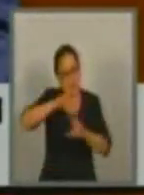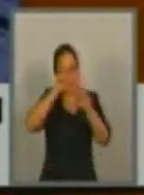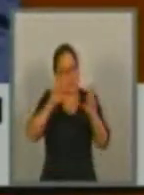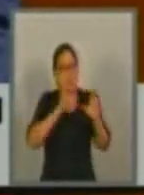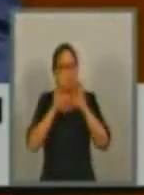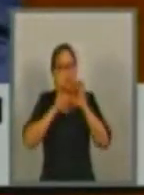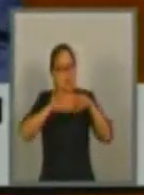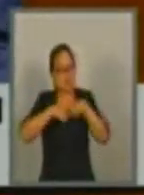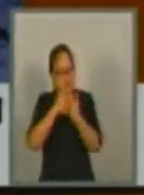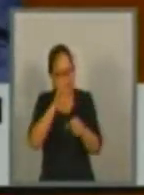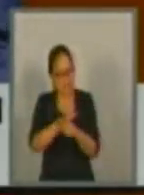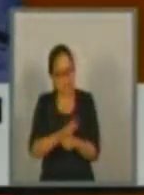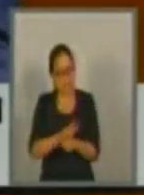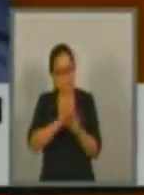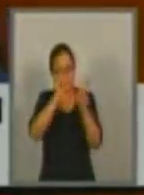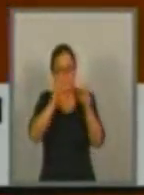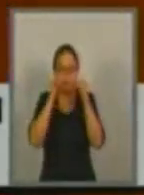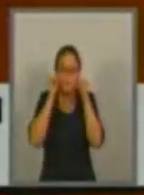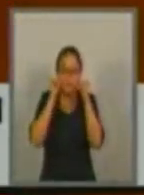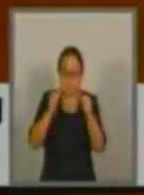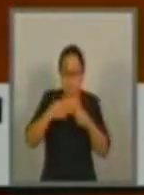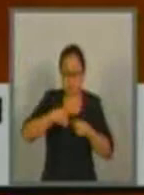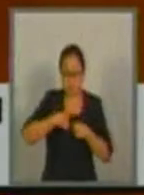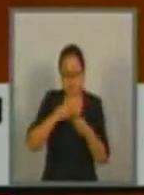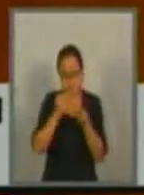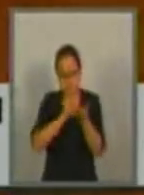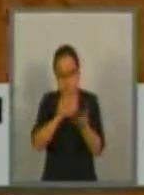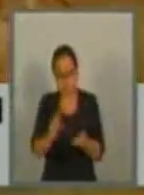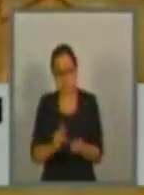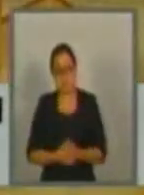social. Por su atención, muchas gracias. Es cuanto,